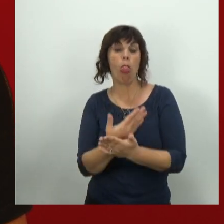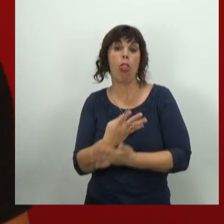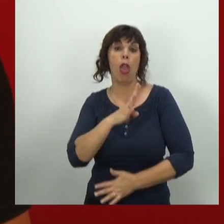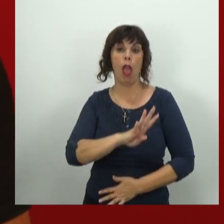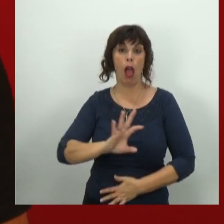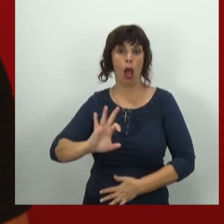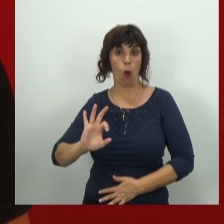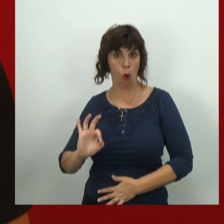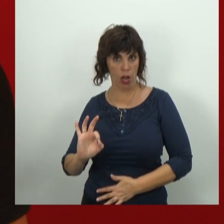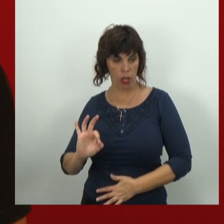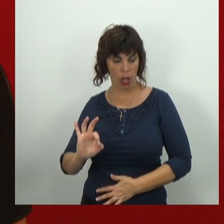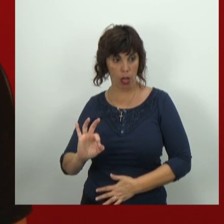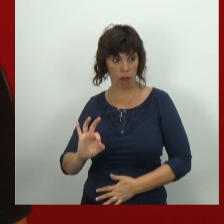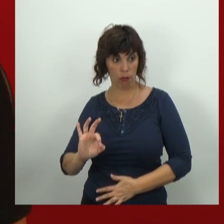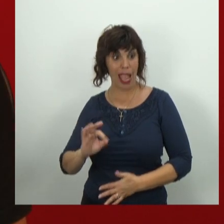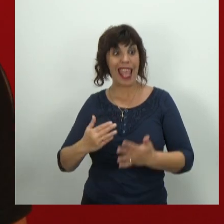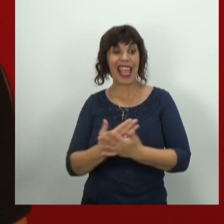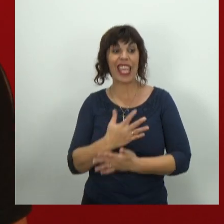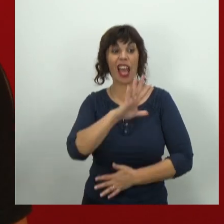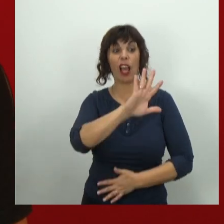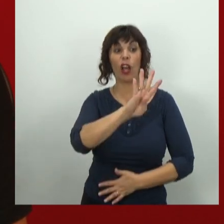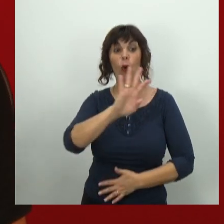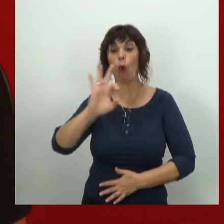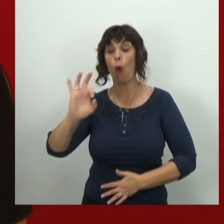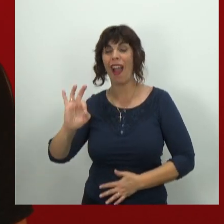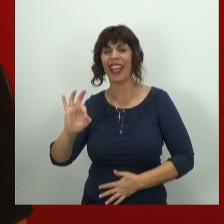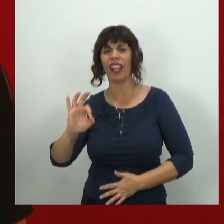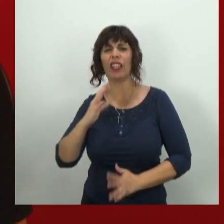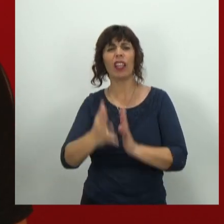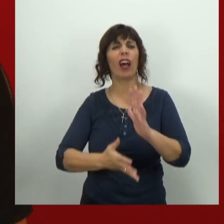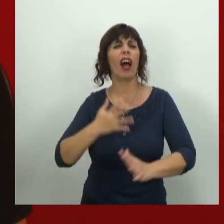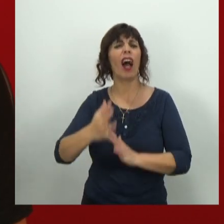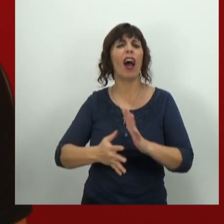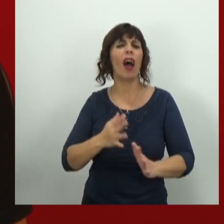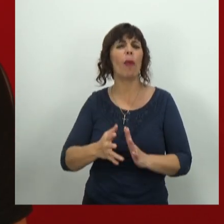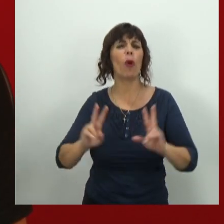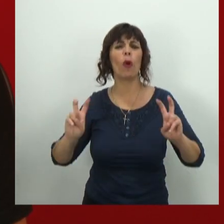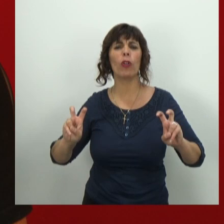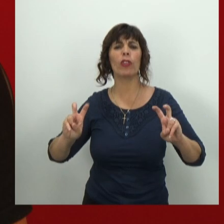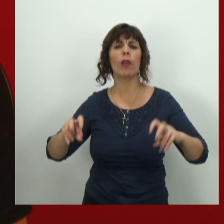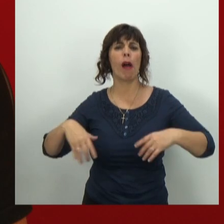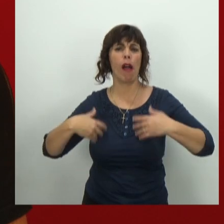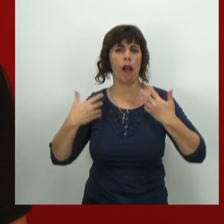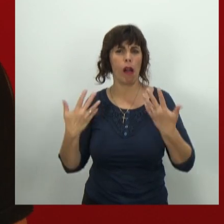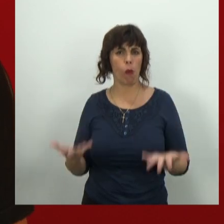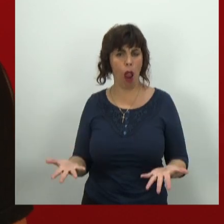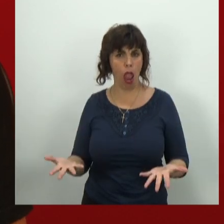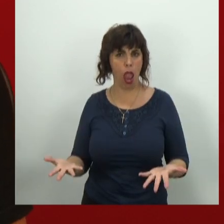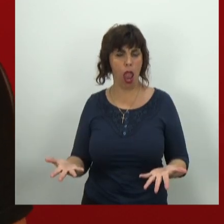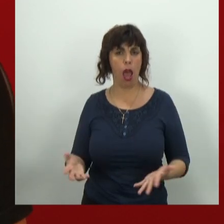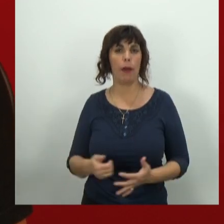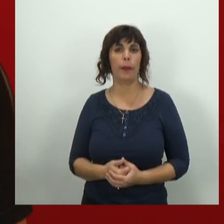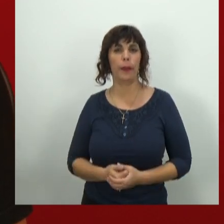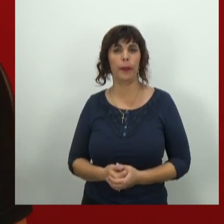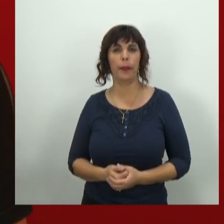Y en esos 40 días, detrás de su resurrección, ¿de qué habló